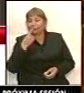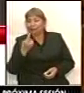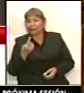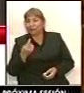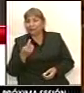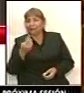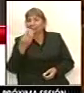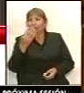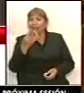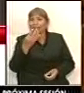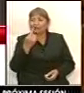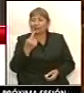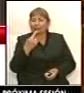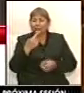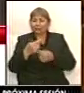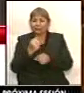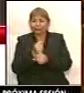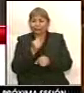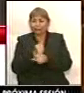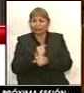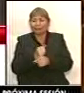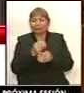de puestos de trabajo diariamente,